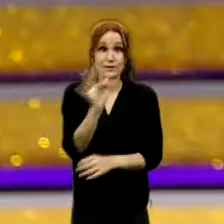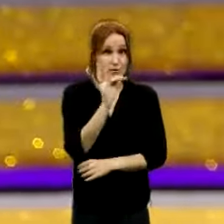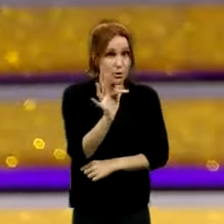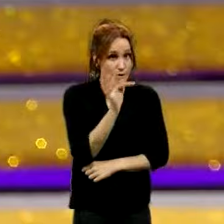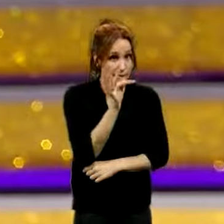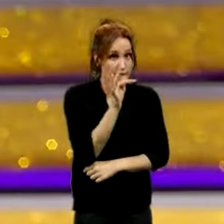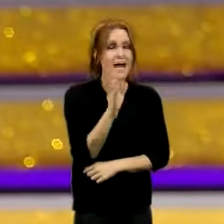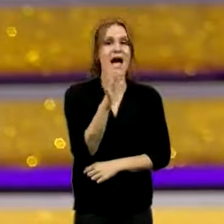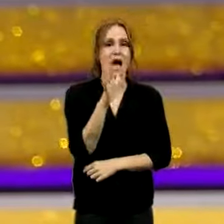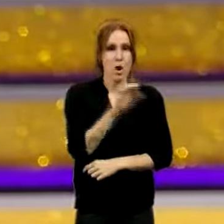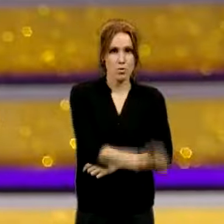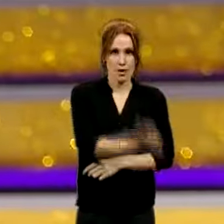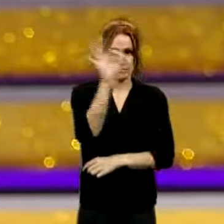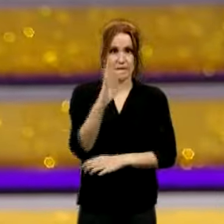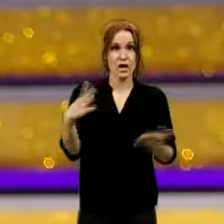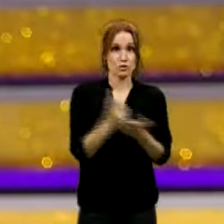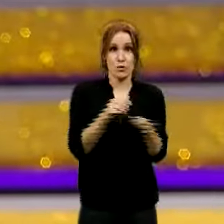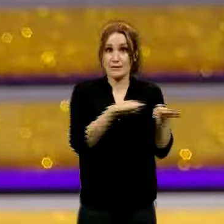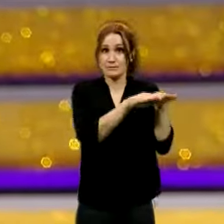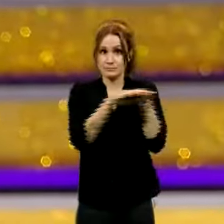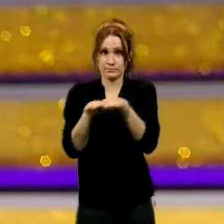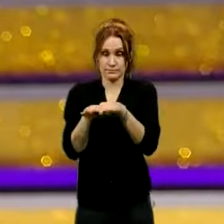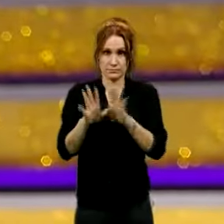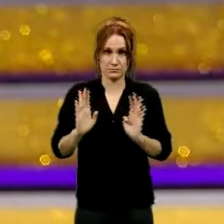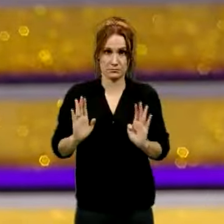va a decidir ahora. Son todas iguales hasta este momento.